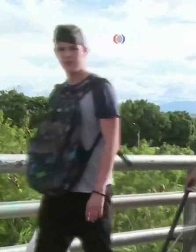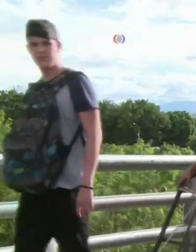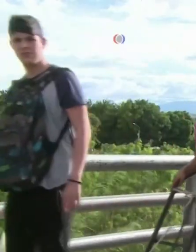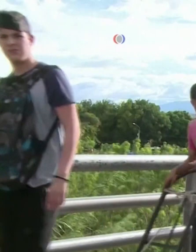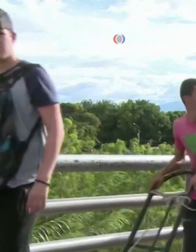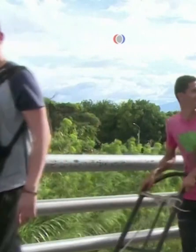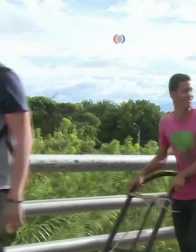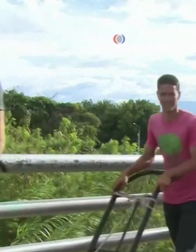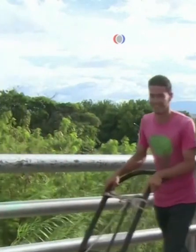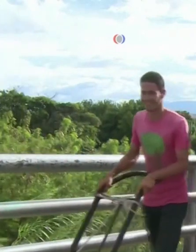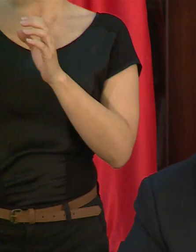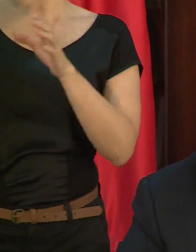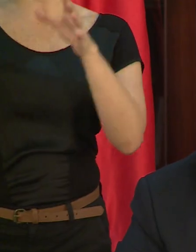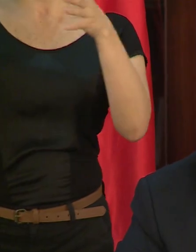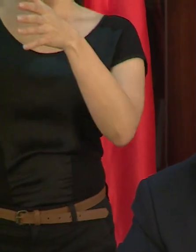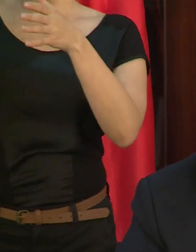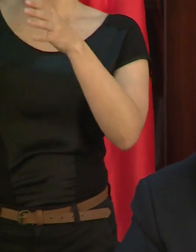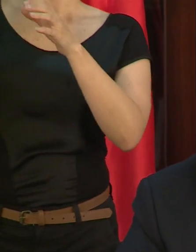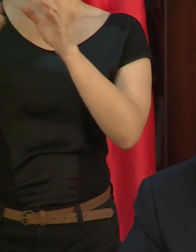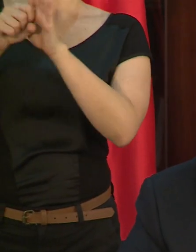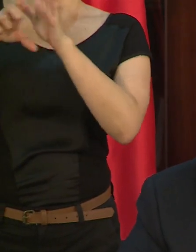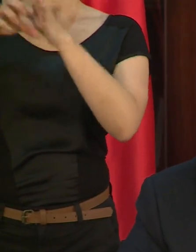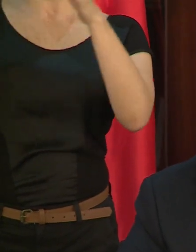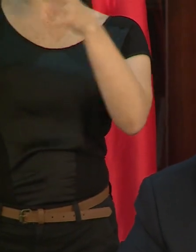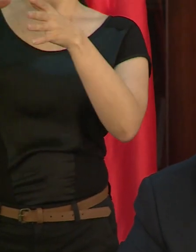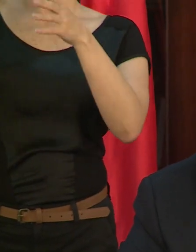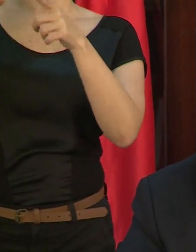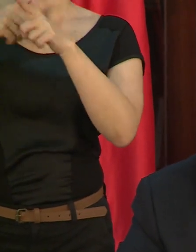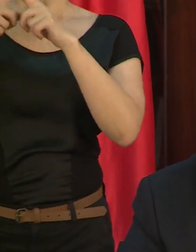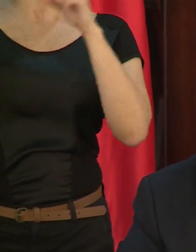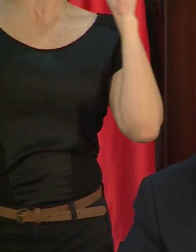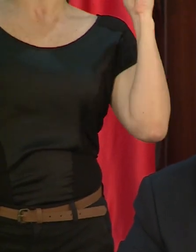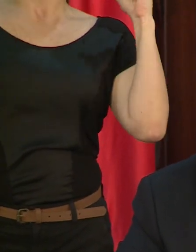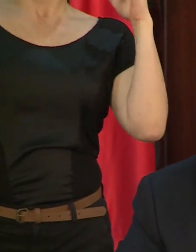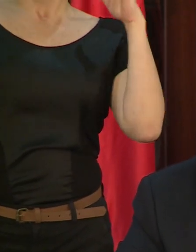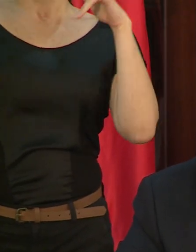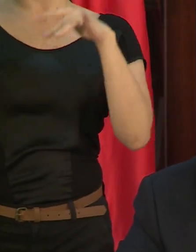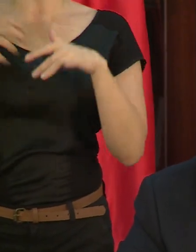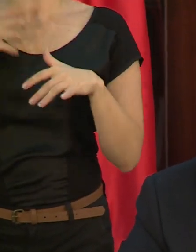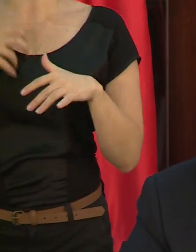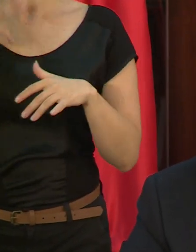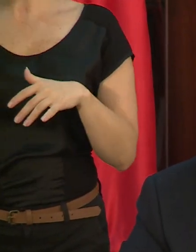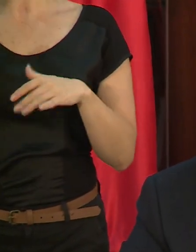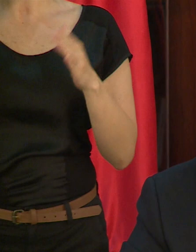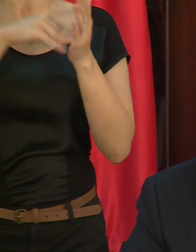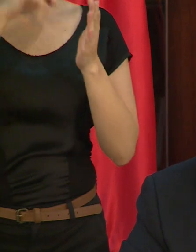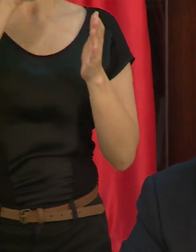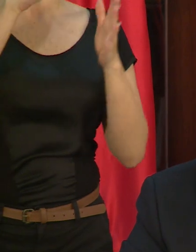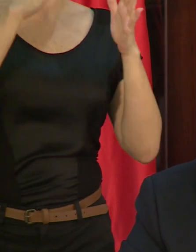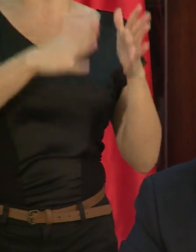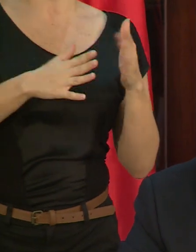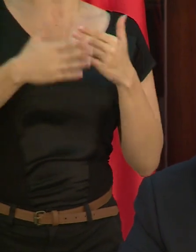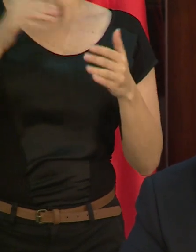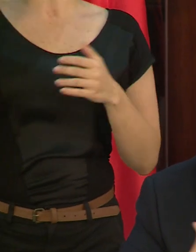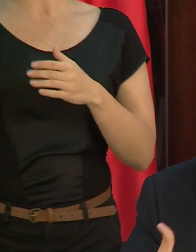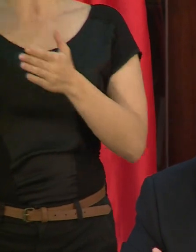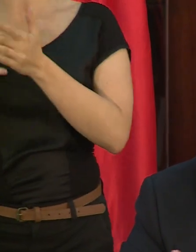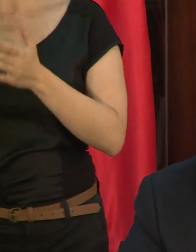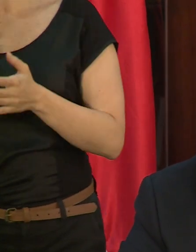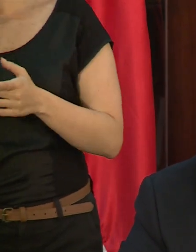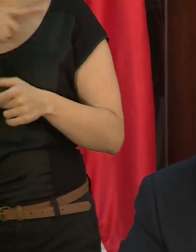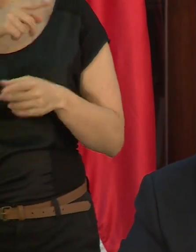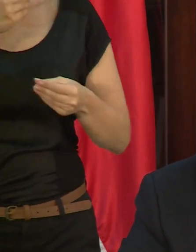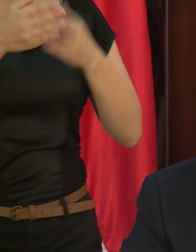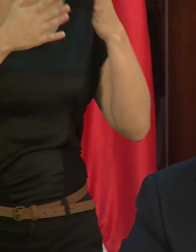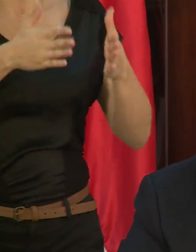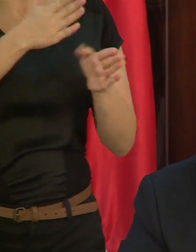prácticamente se dio un éxodo de casi más de 10.000. Panamá cuenta con una comunidad de 70.000 venezolanos aproximadamente, una comunidad productiva que ha venido en los